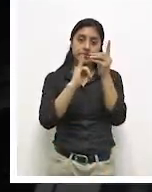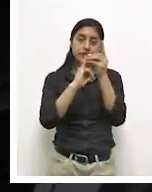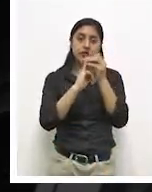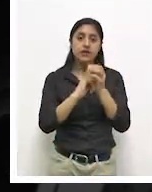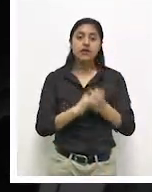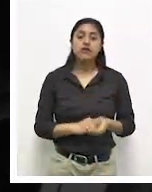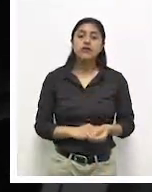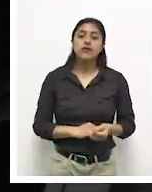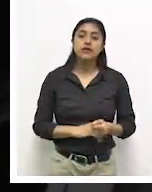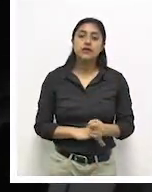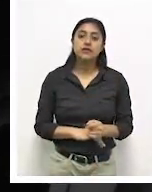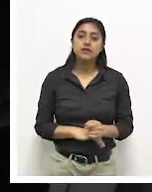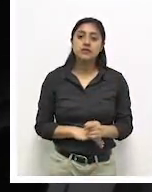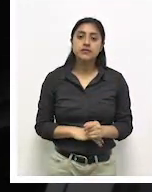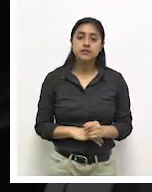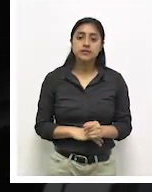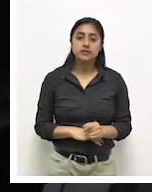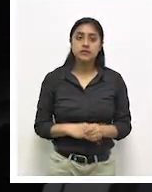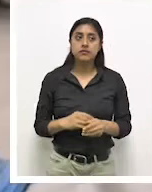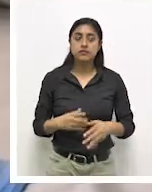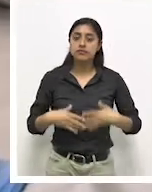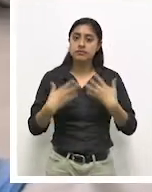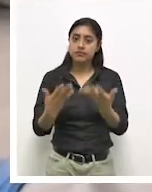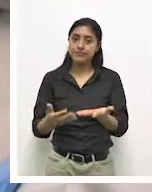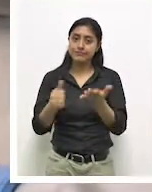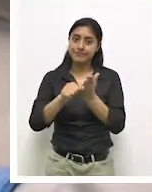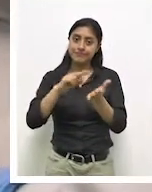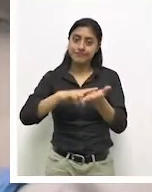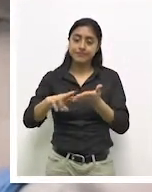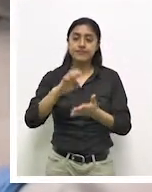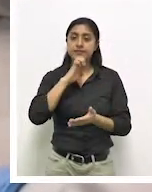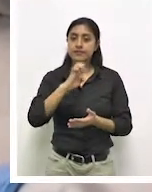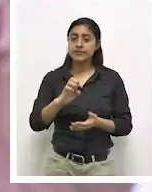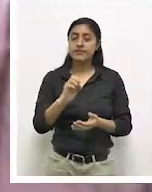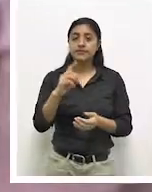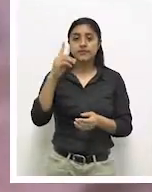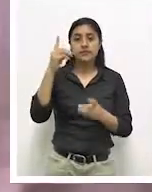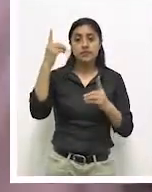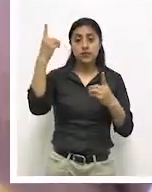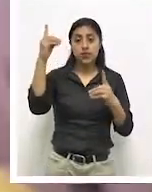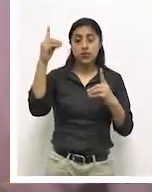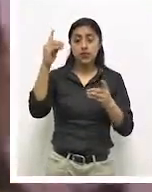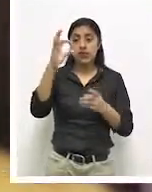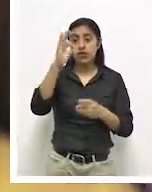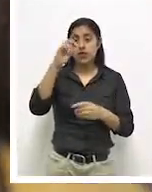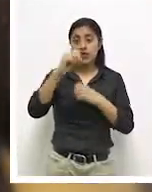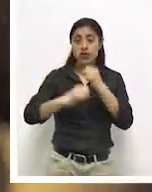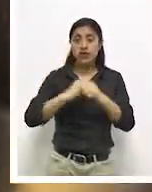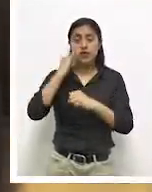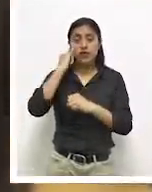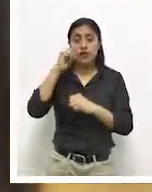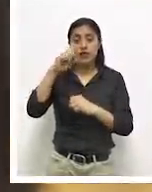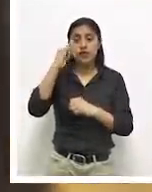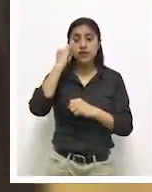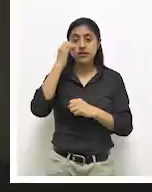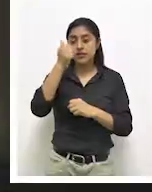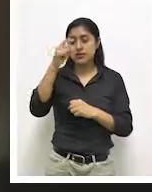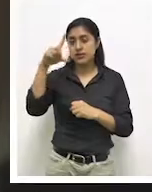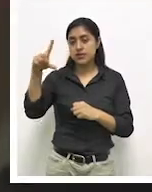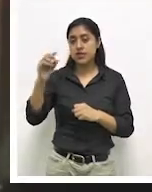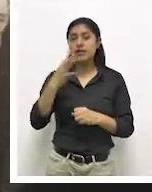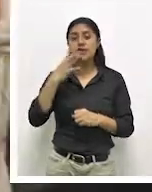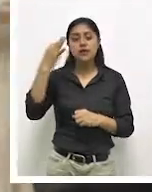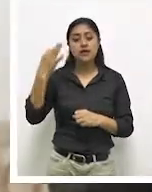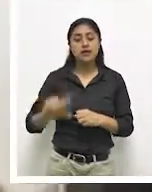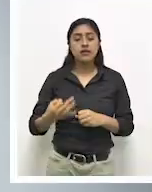El documento personal de identificación DPI, emitido por RENAP, es el único documento oficial que le da al ciudadano certeza jurídica y